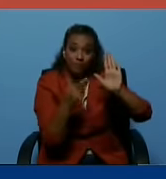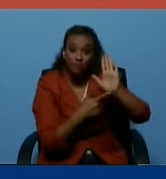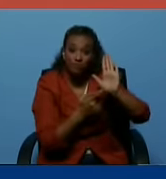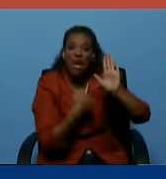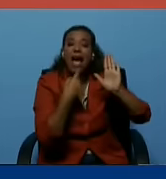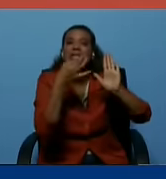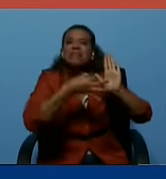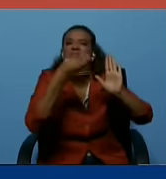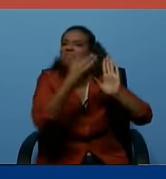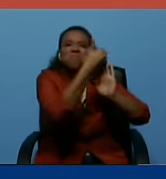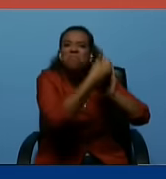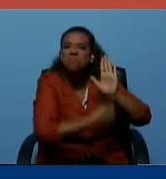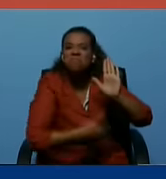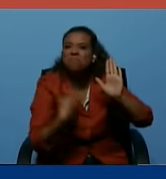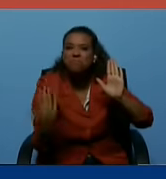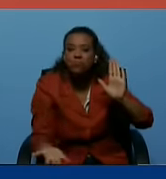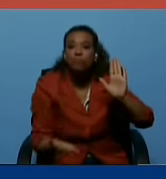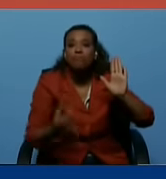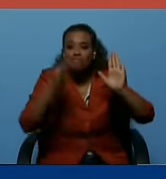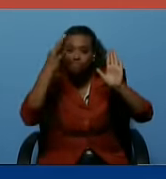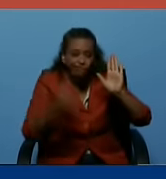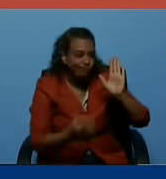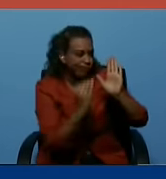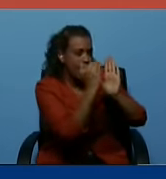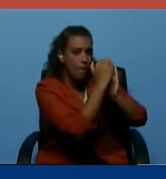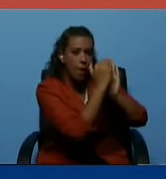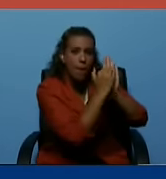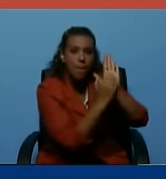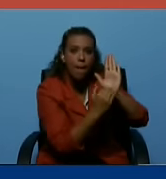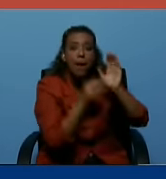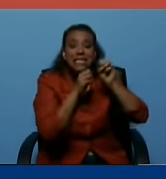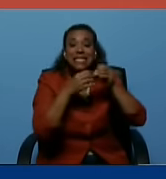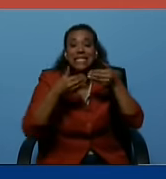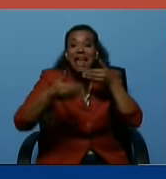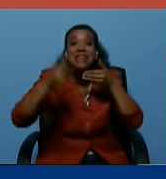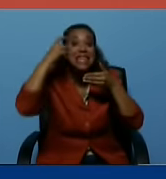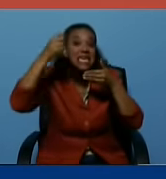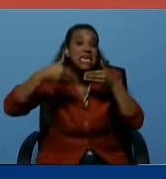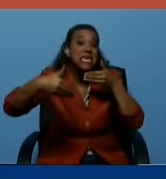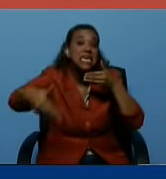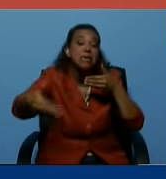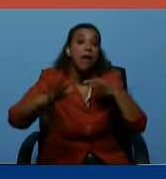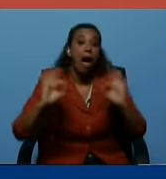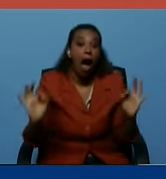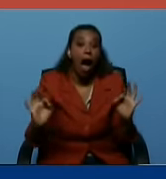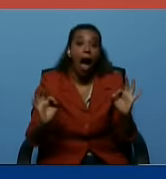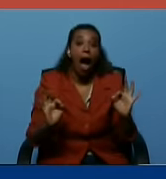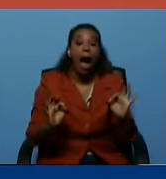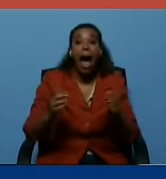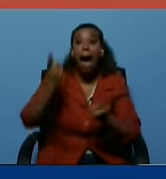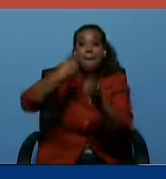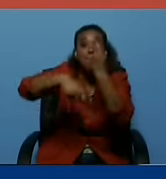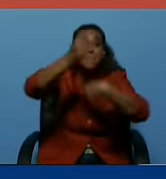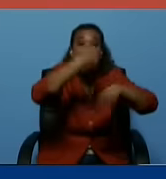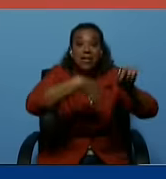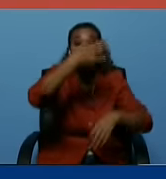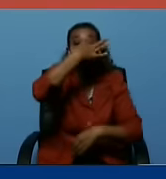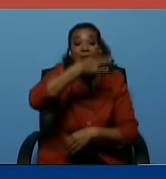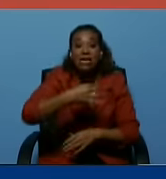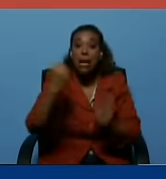donde establezco, se extiende el programa Exporta Fácil